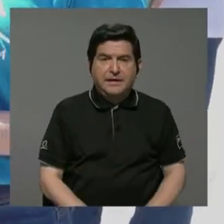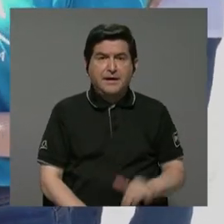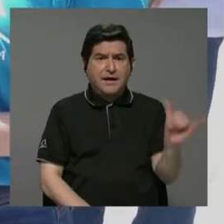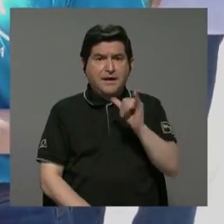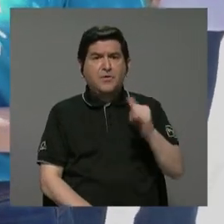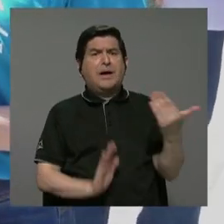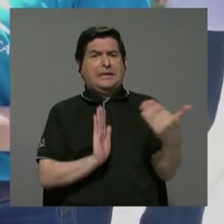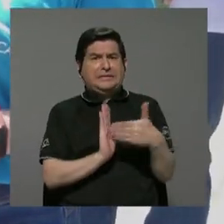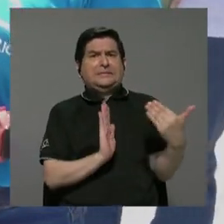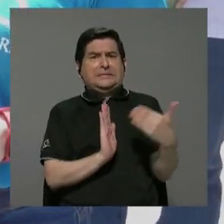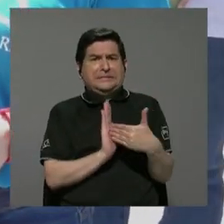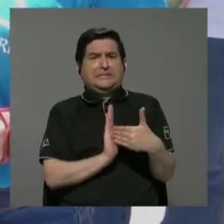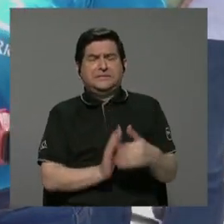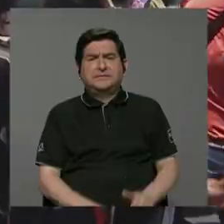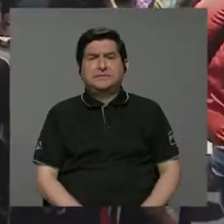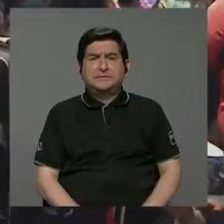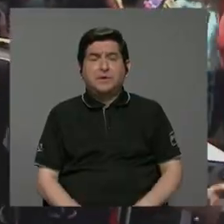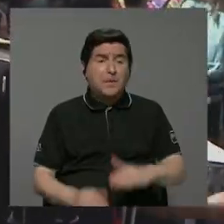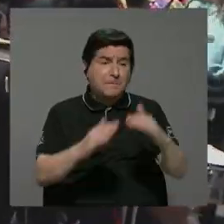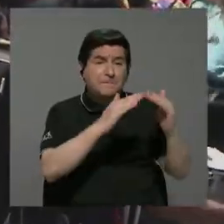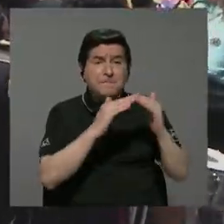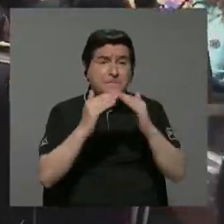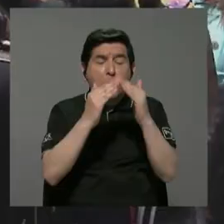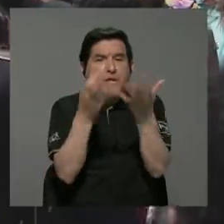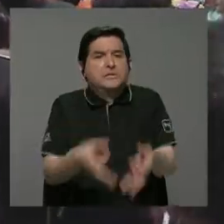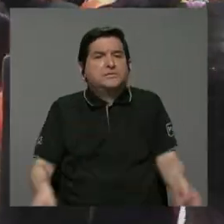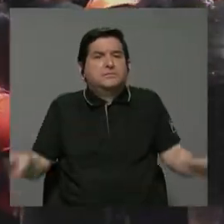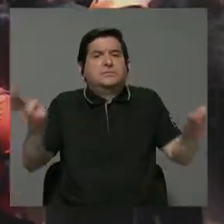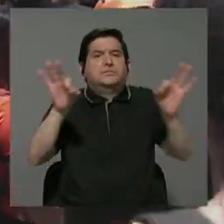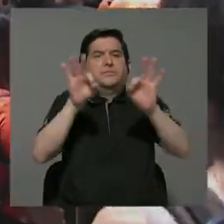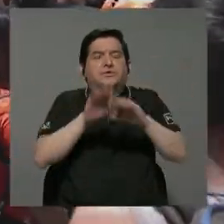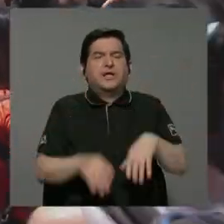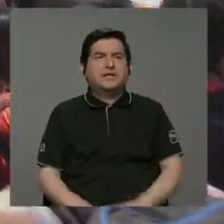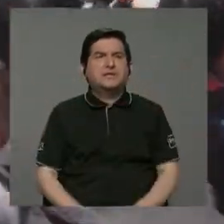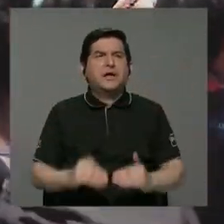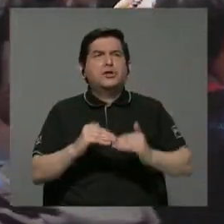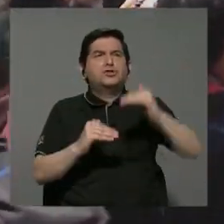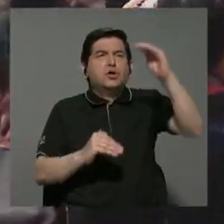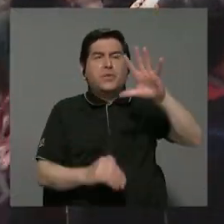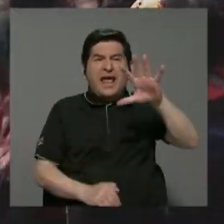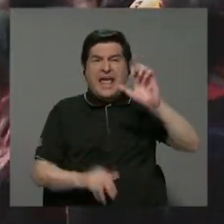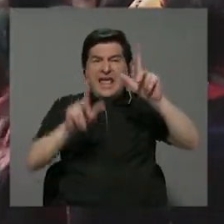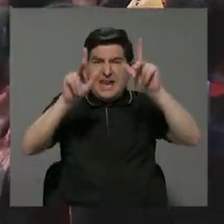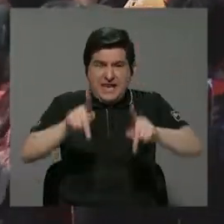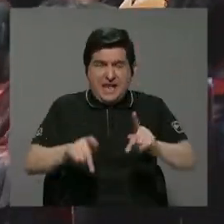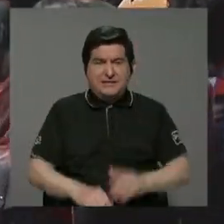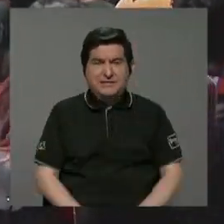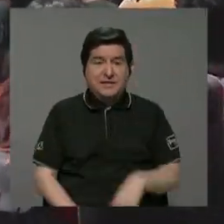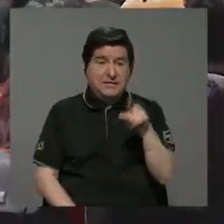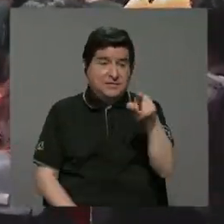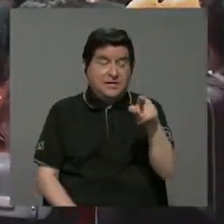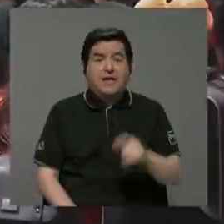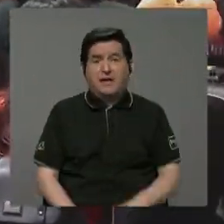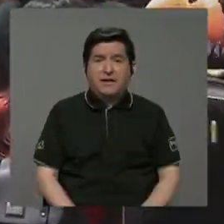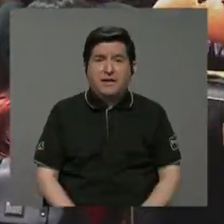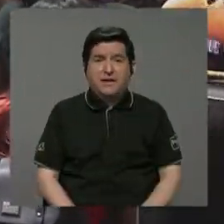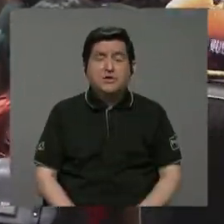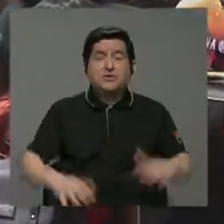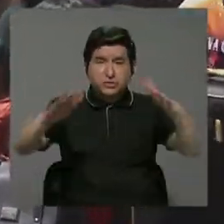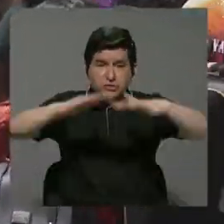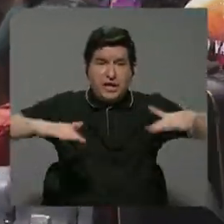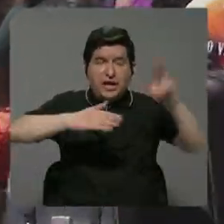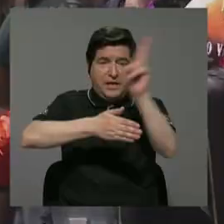también a perjudicar, ya que hay una población muy significativa, más de 500 personas están residiendo en el